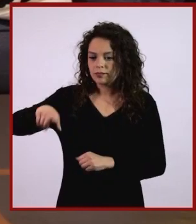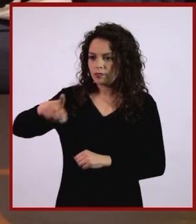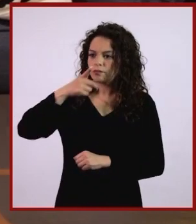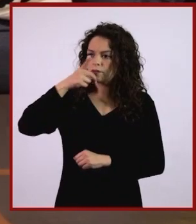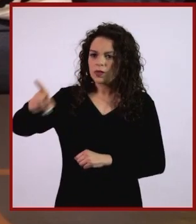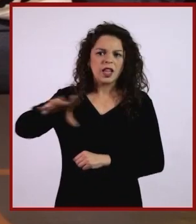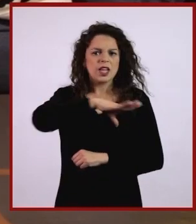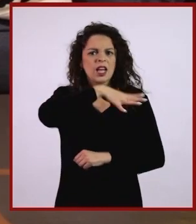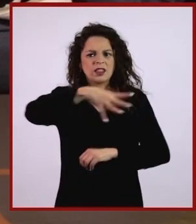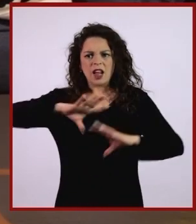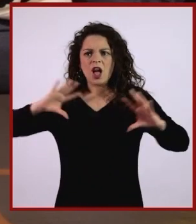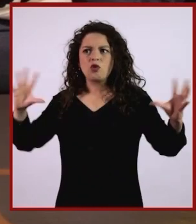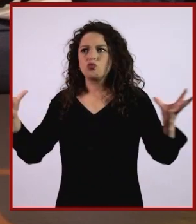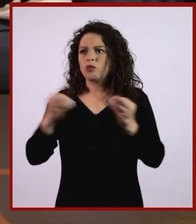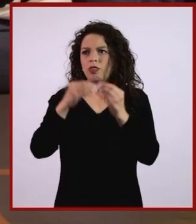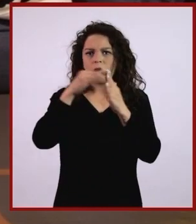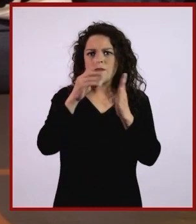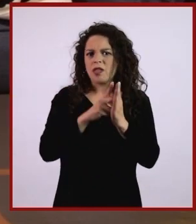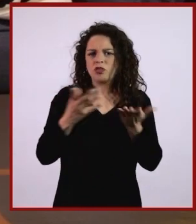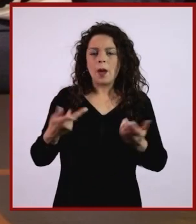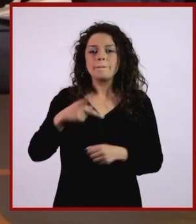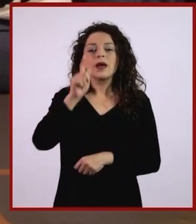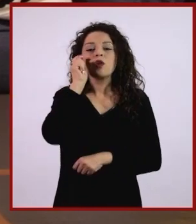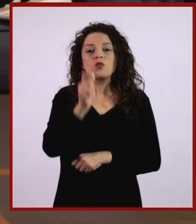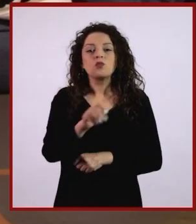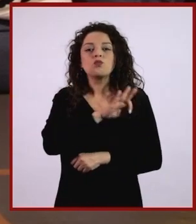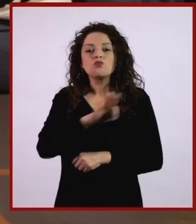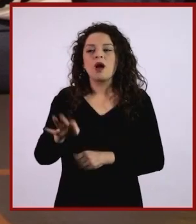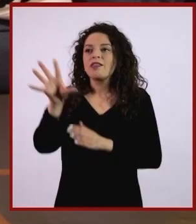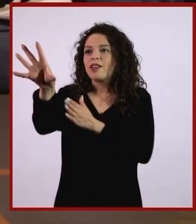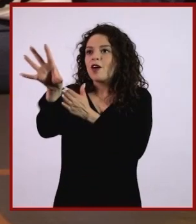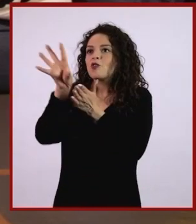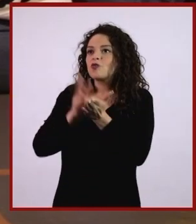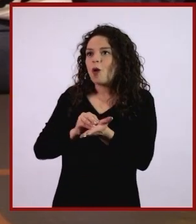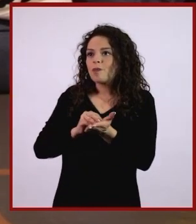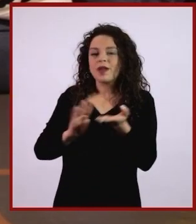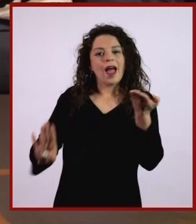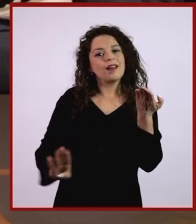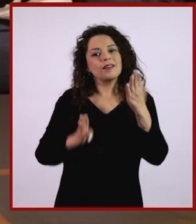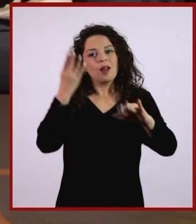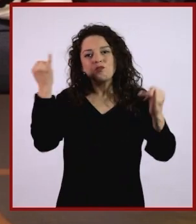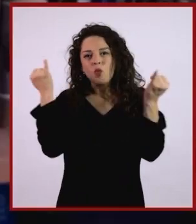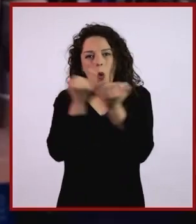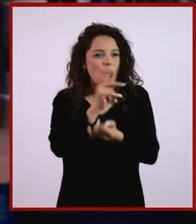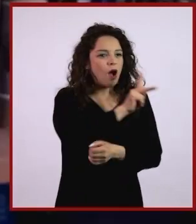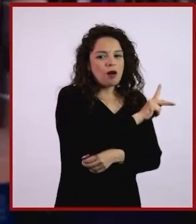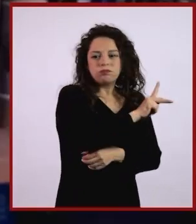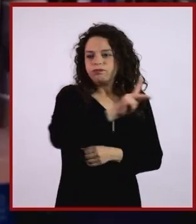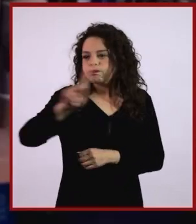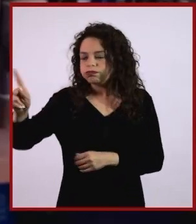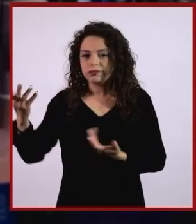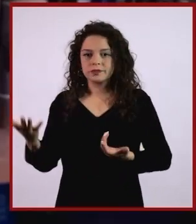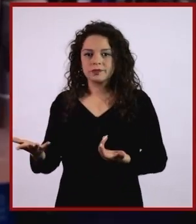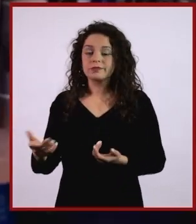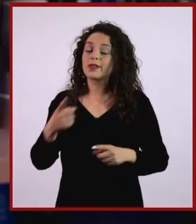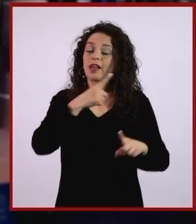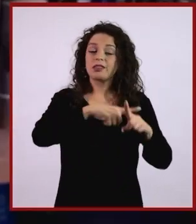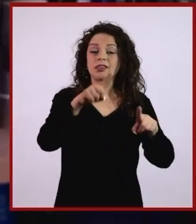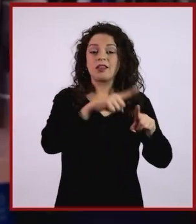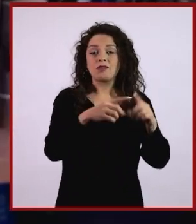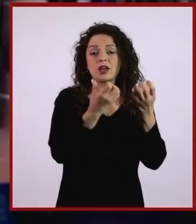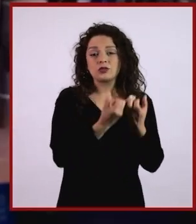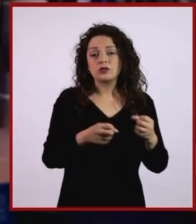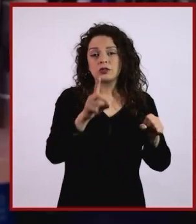se puede como generalizar, pero ¿cuál sería el modelo a seguir a nivel mundial? Yo creo que más que un modelo, yo creo que las diversas